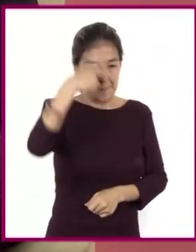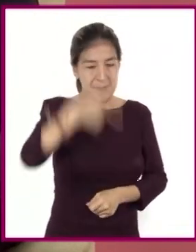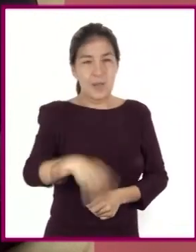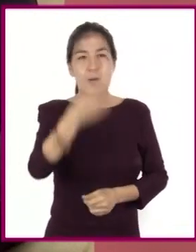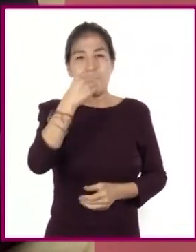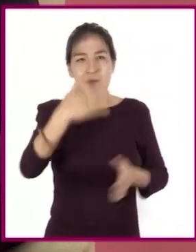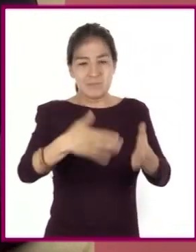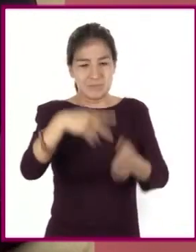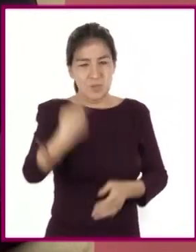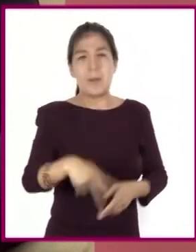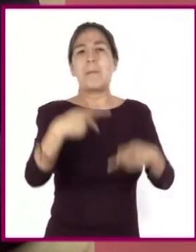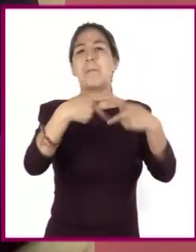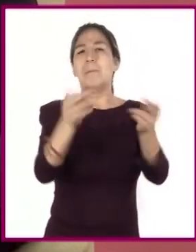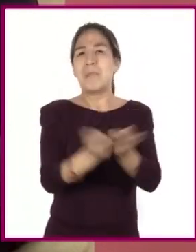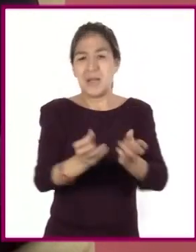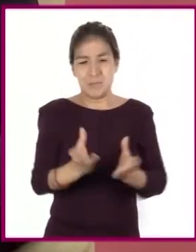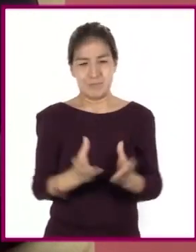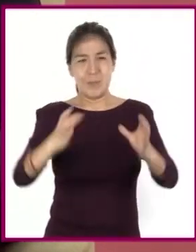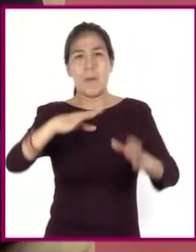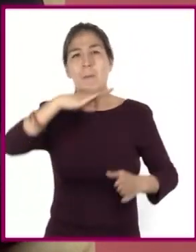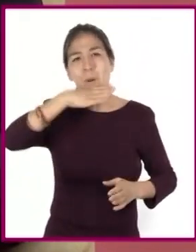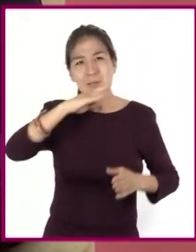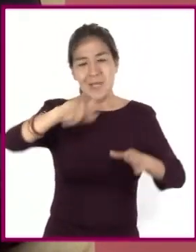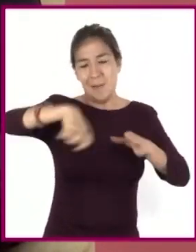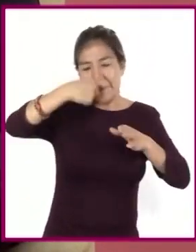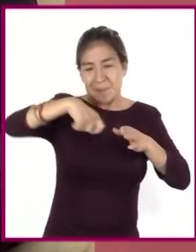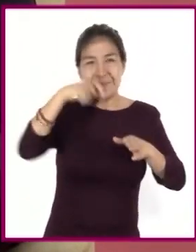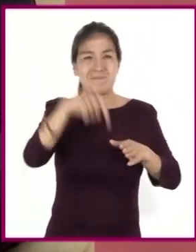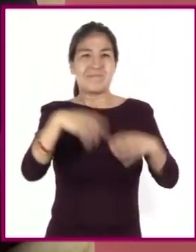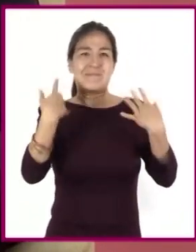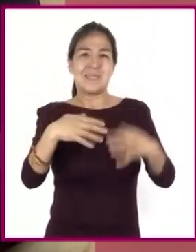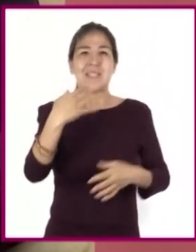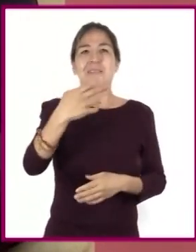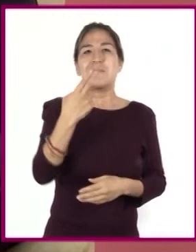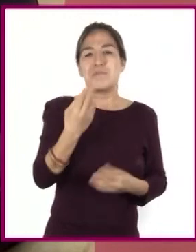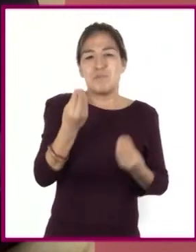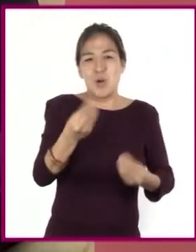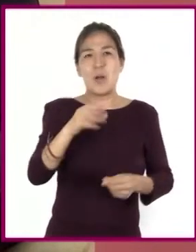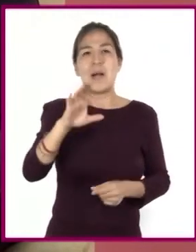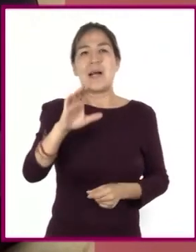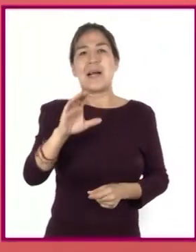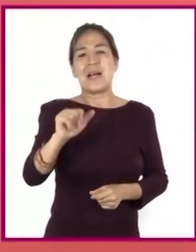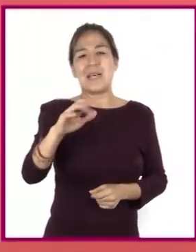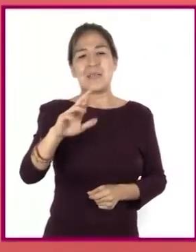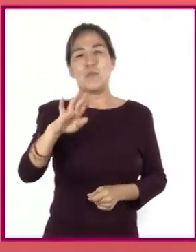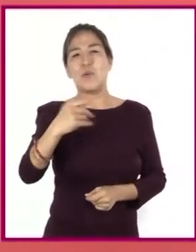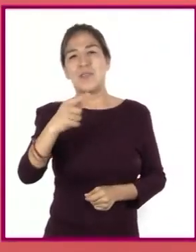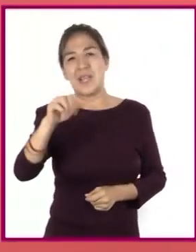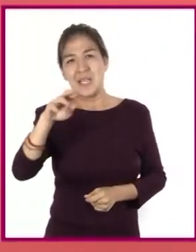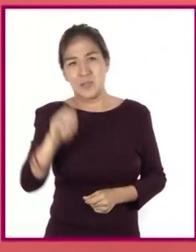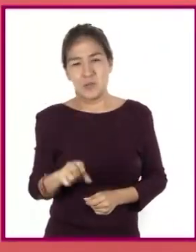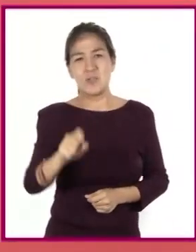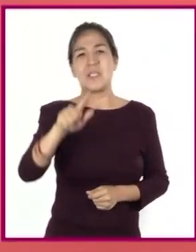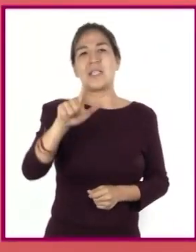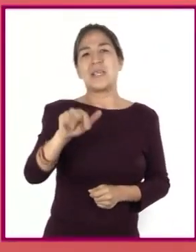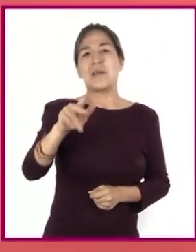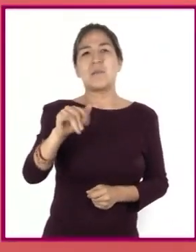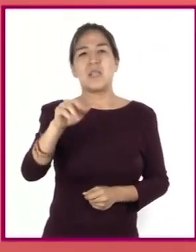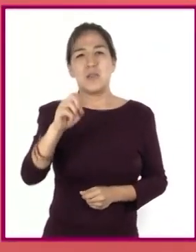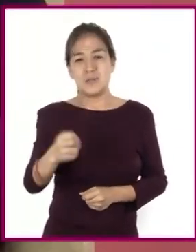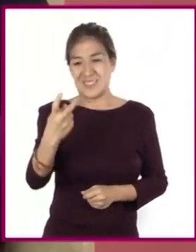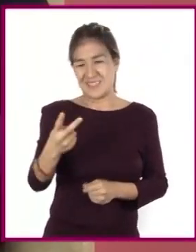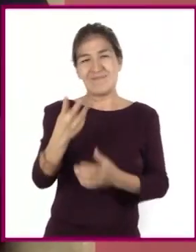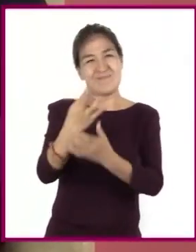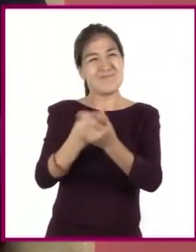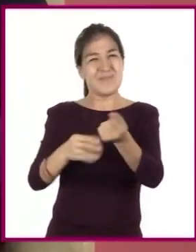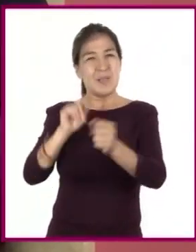buen plato de pozole pues tiene una cantidad adecuada de calorías, de carbohidratos, de lípidos, de proteínas. Este tipo de alimentos